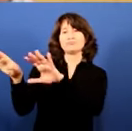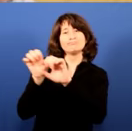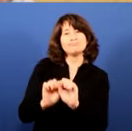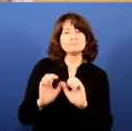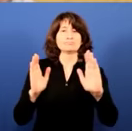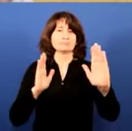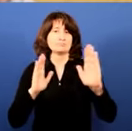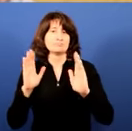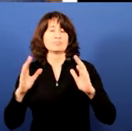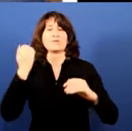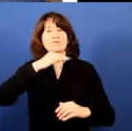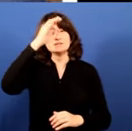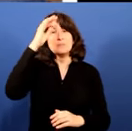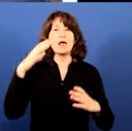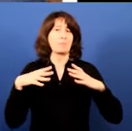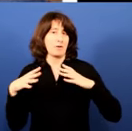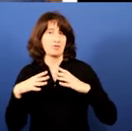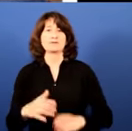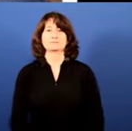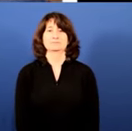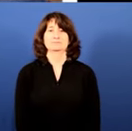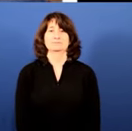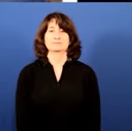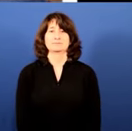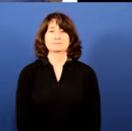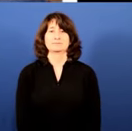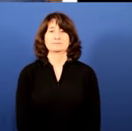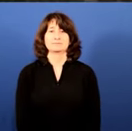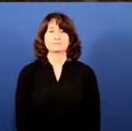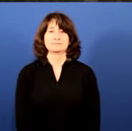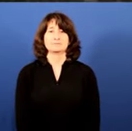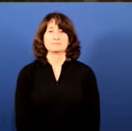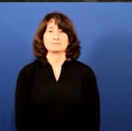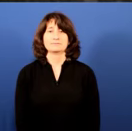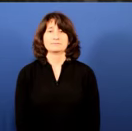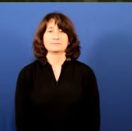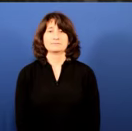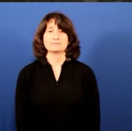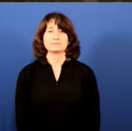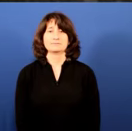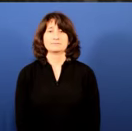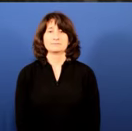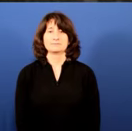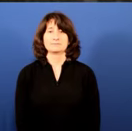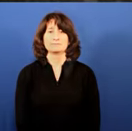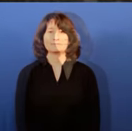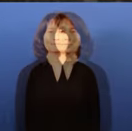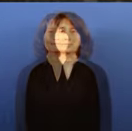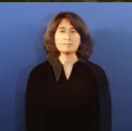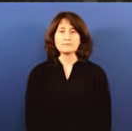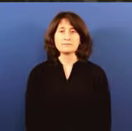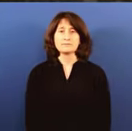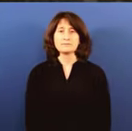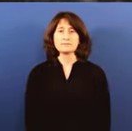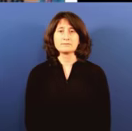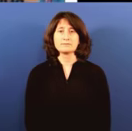los 13 años. También se buscan familias que estén dispuestas a acoger en fines de semana y vacaciones. El acogimiento es una medida legal que